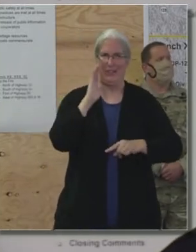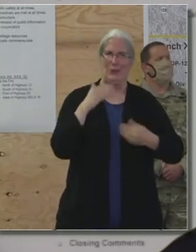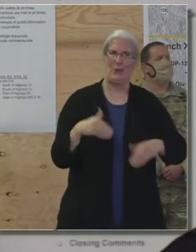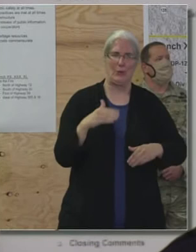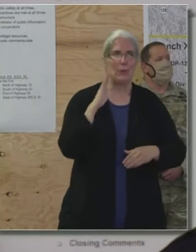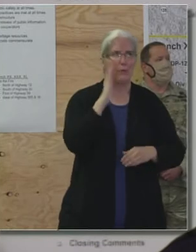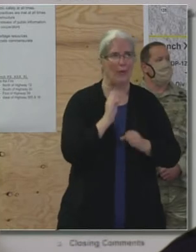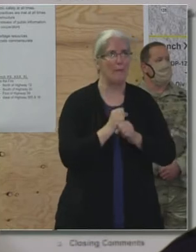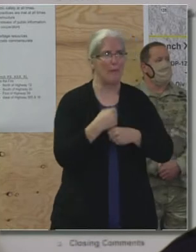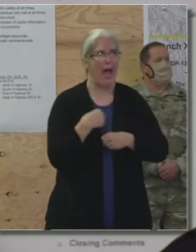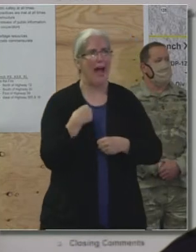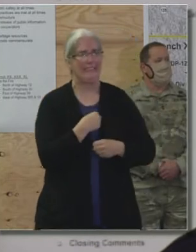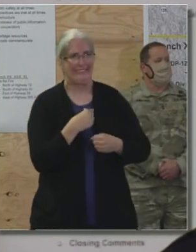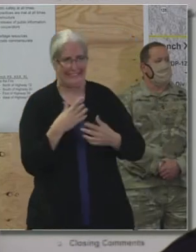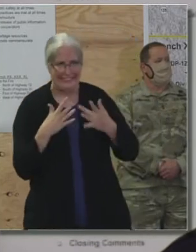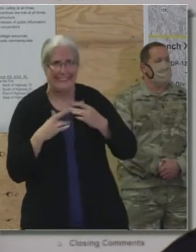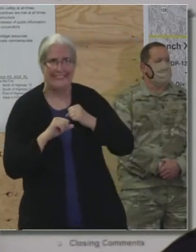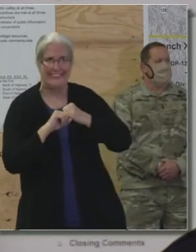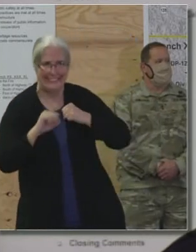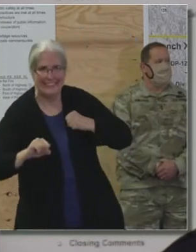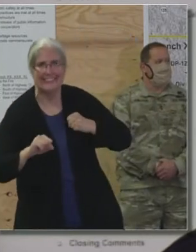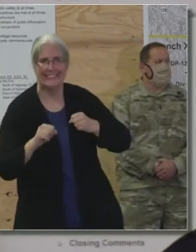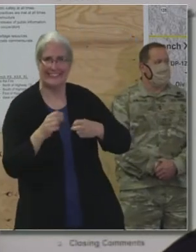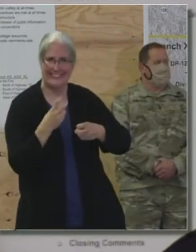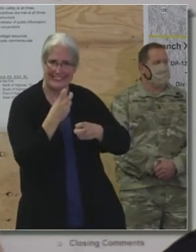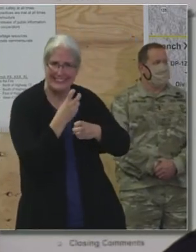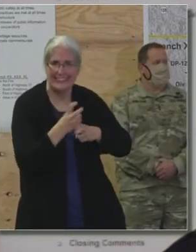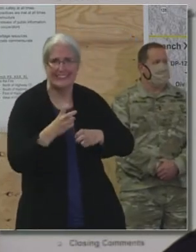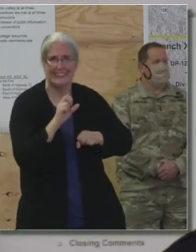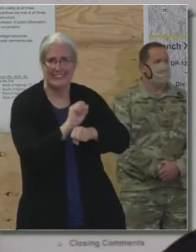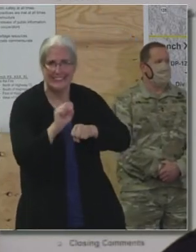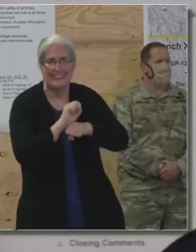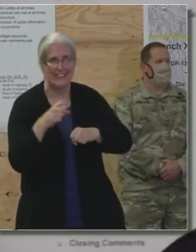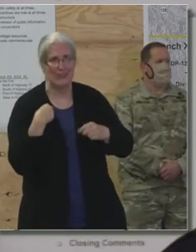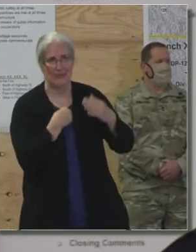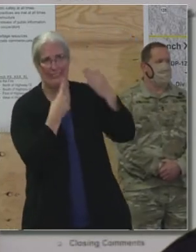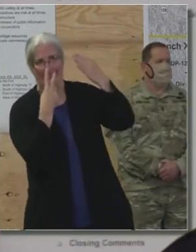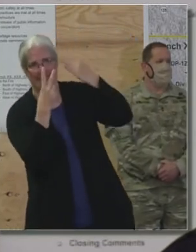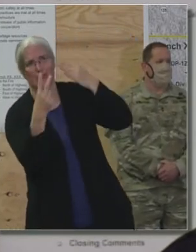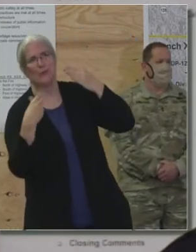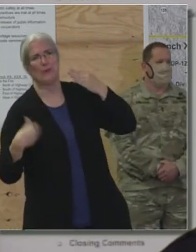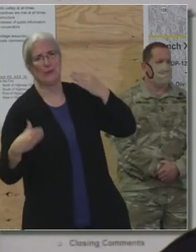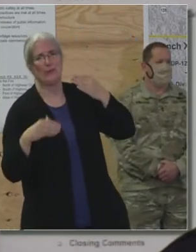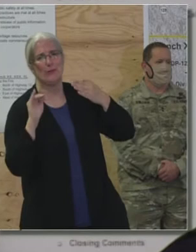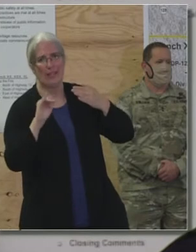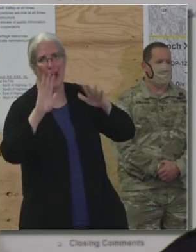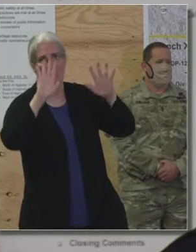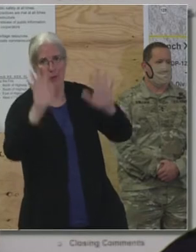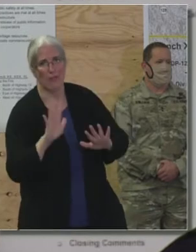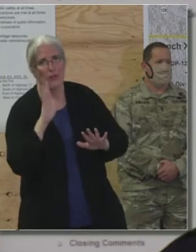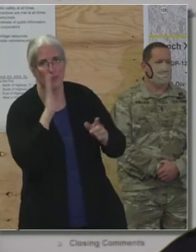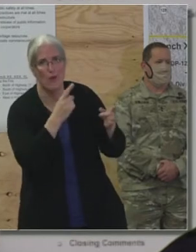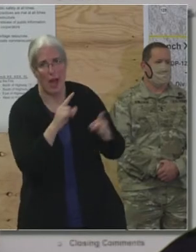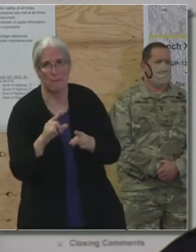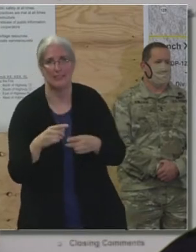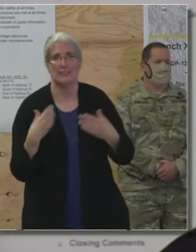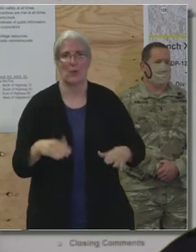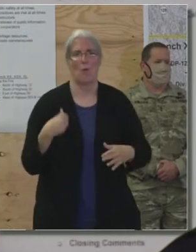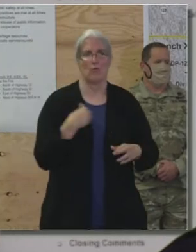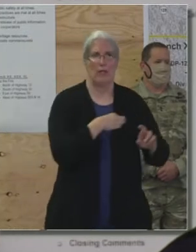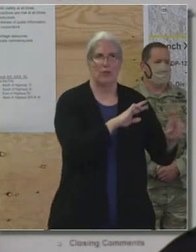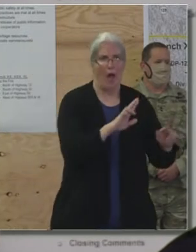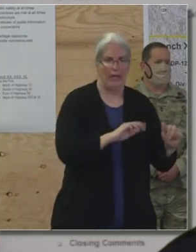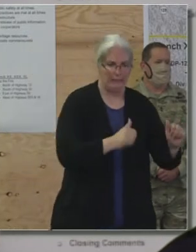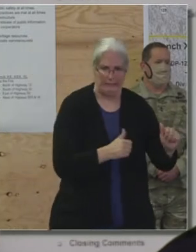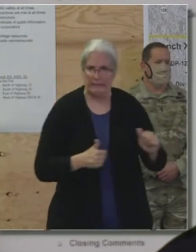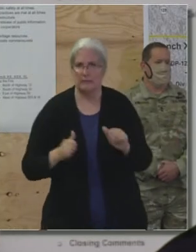nuestros recursos tenemos esto ya en mente anticipando lo que podríamos necesitar de nuestros recursos nuestra